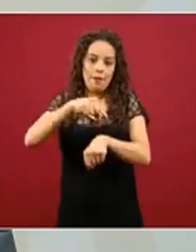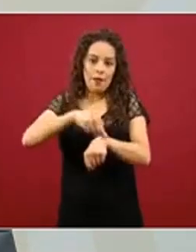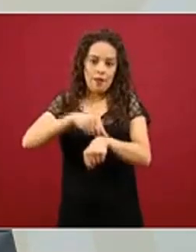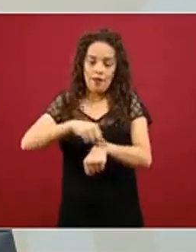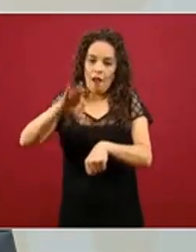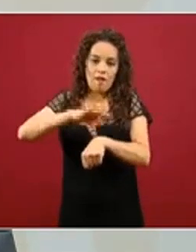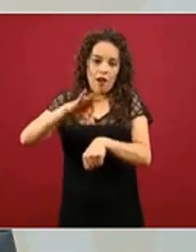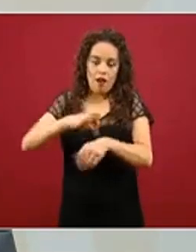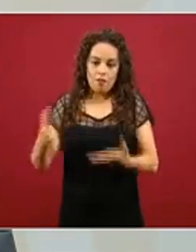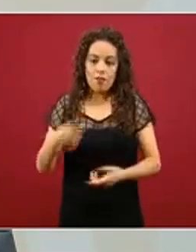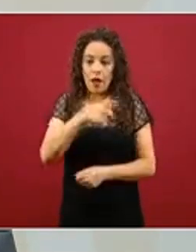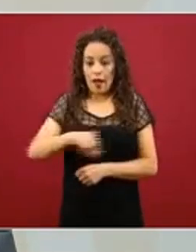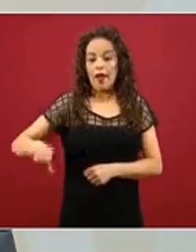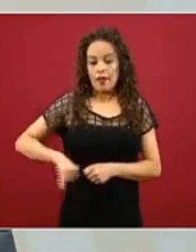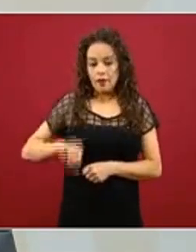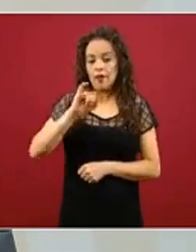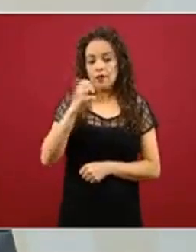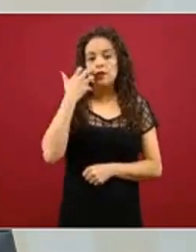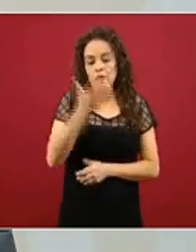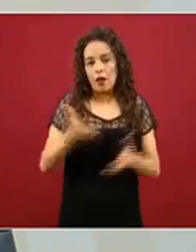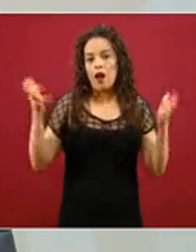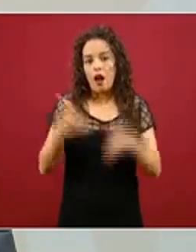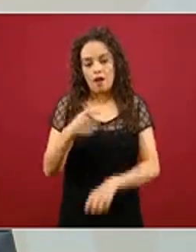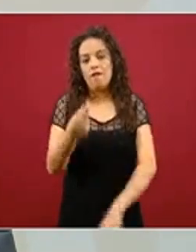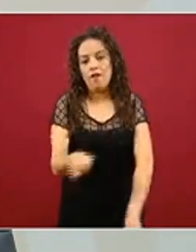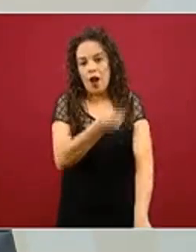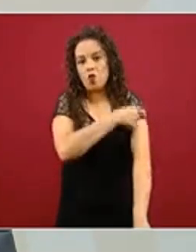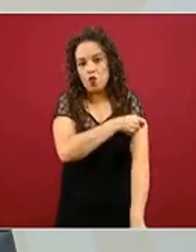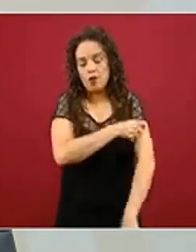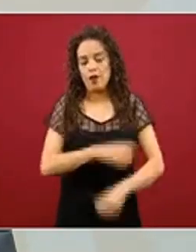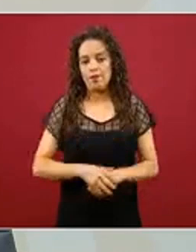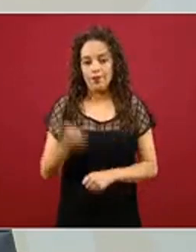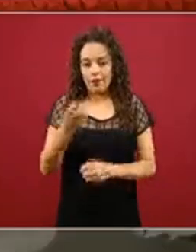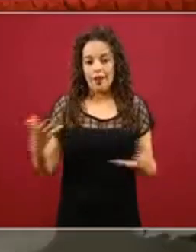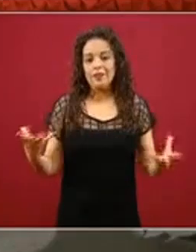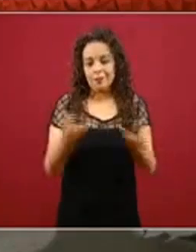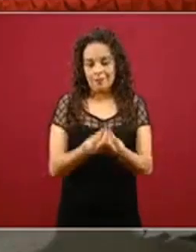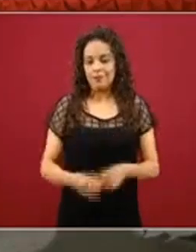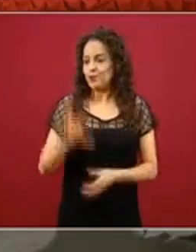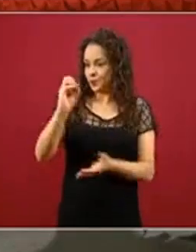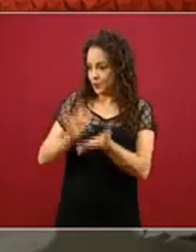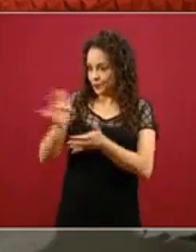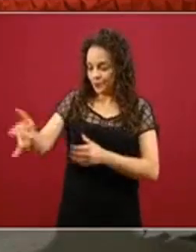en producir vacunas. Gracias. Muchas gracias. Usted